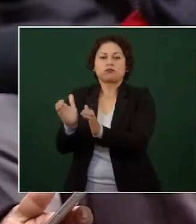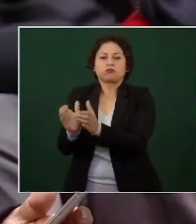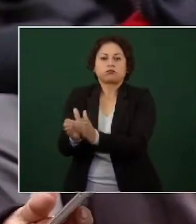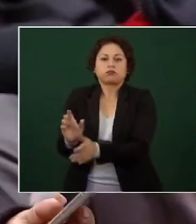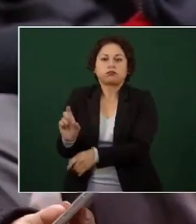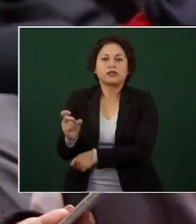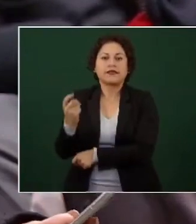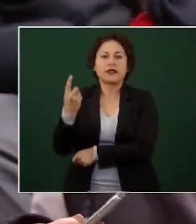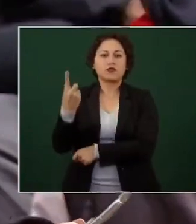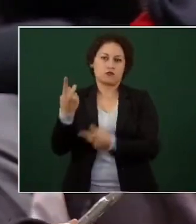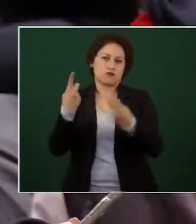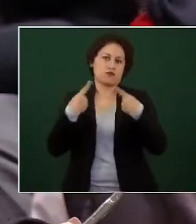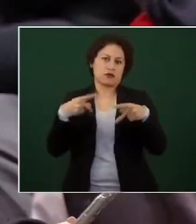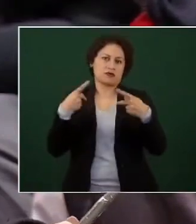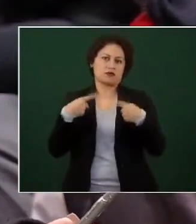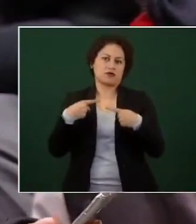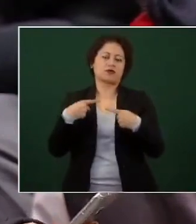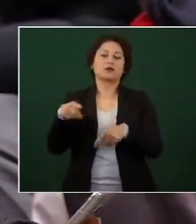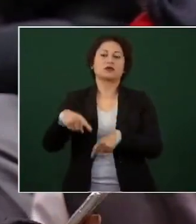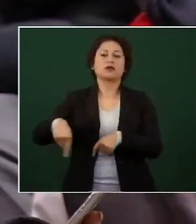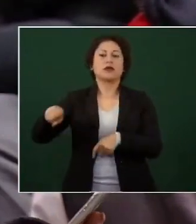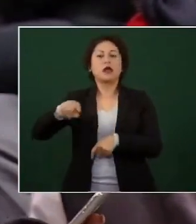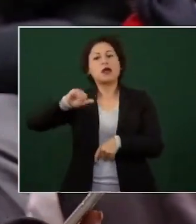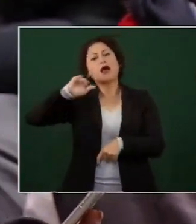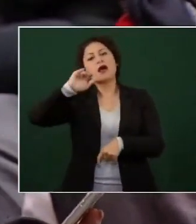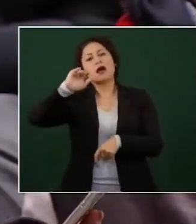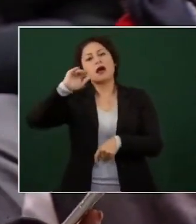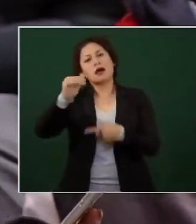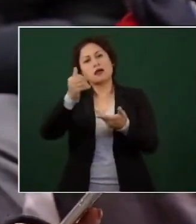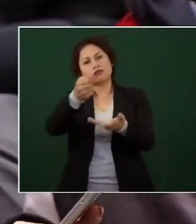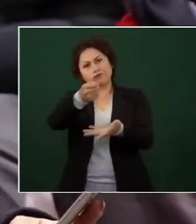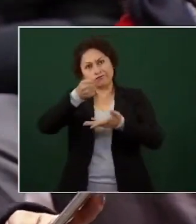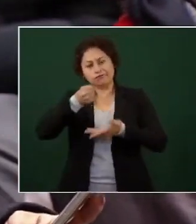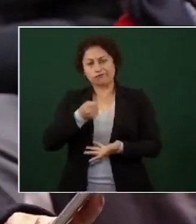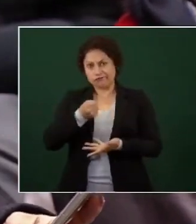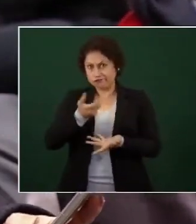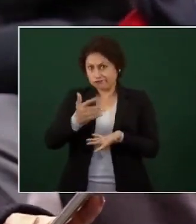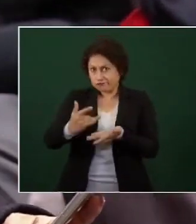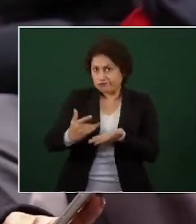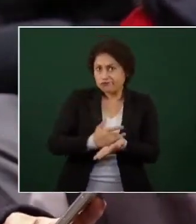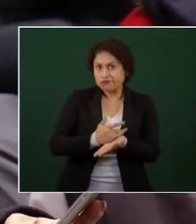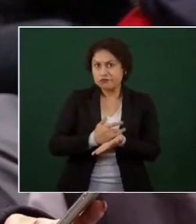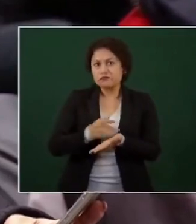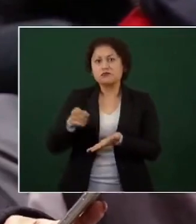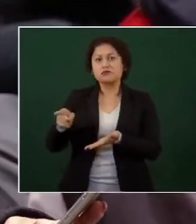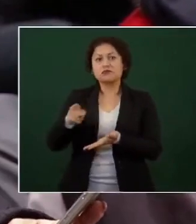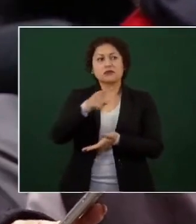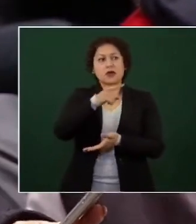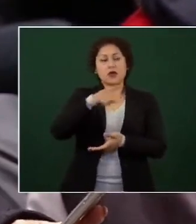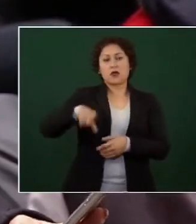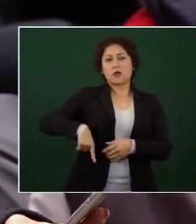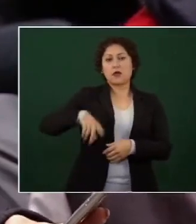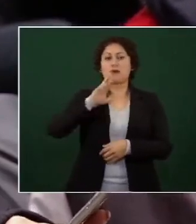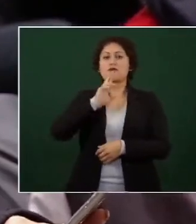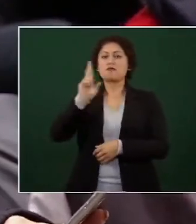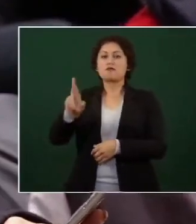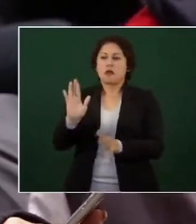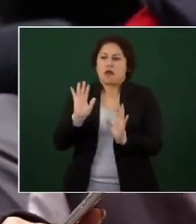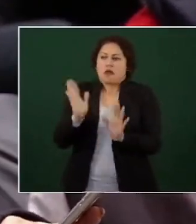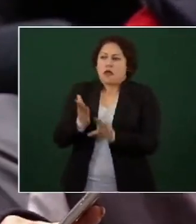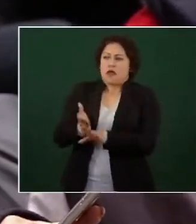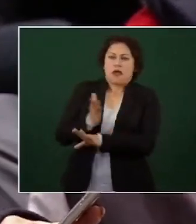tierras. Cuando reclamaban la indemnización, la respuesta que siempre recibieron es que ya los habían